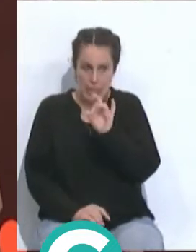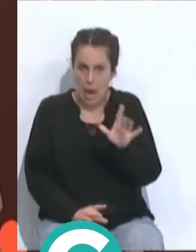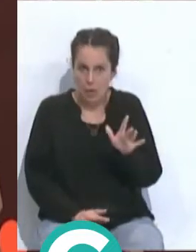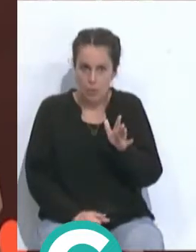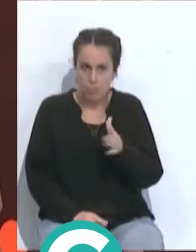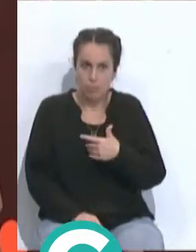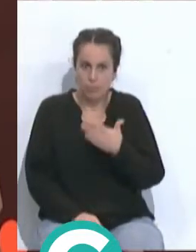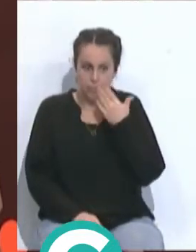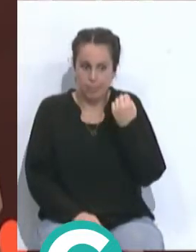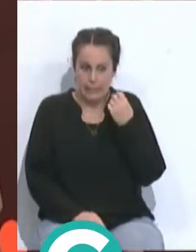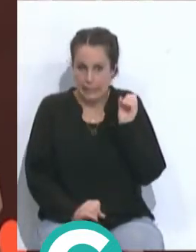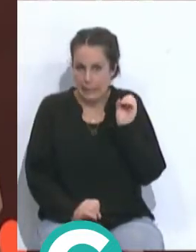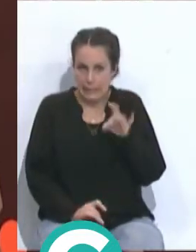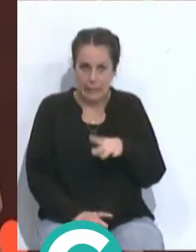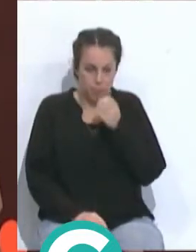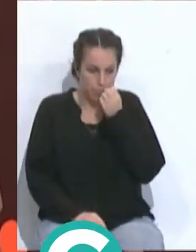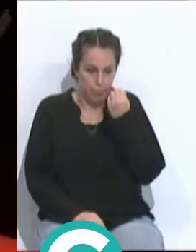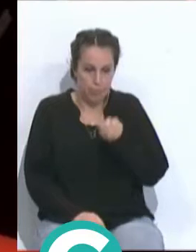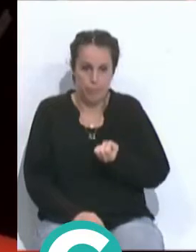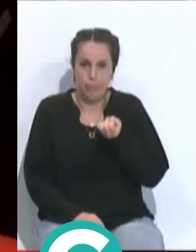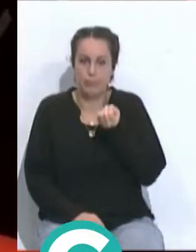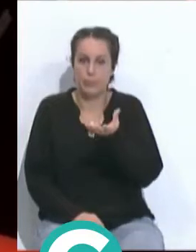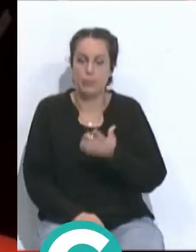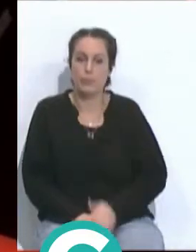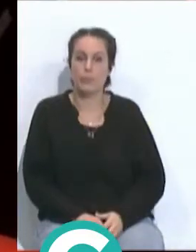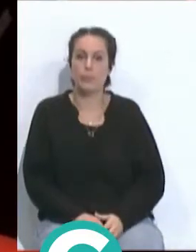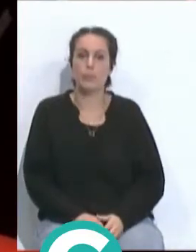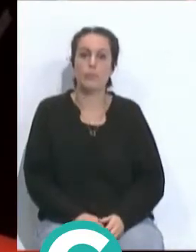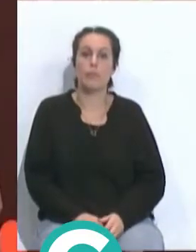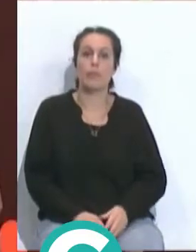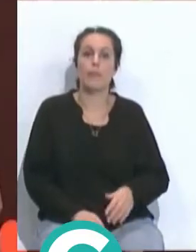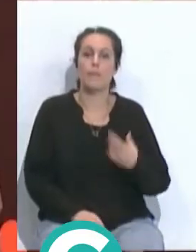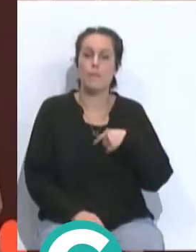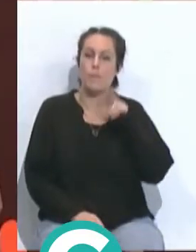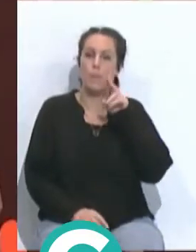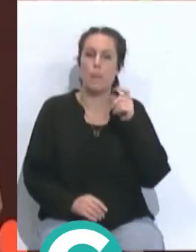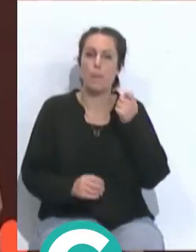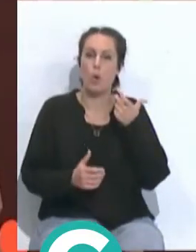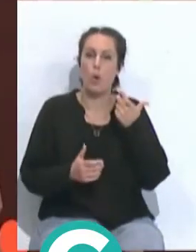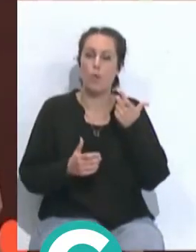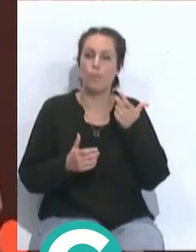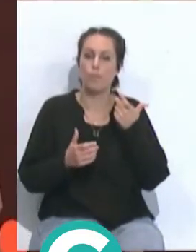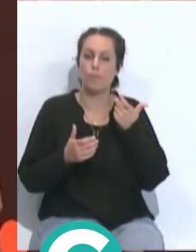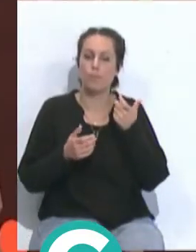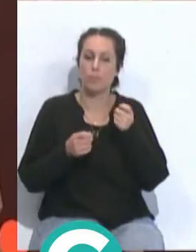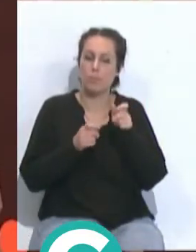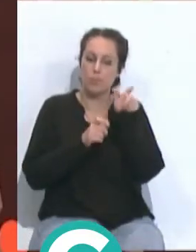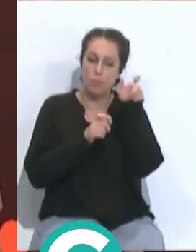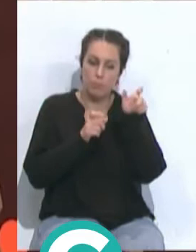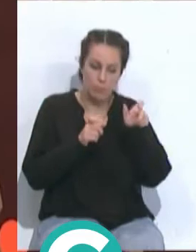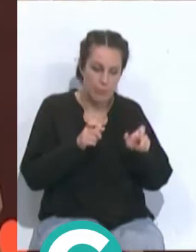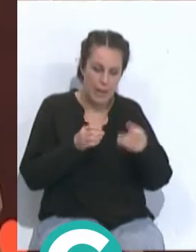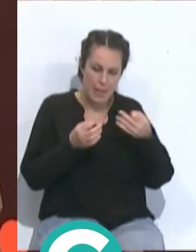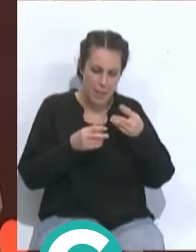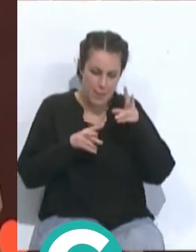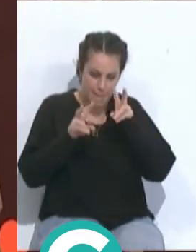sin pudor, ¿no? Exacto, sin miedo a las consecuencias, ¿no? Estoy viendo un poco las referencias y sí que has tenido que